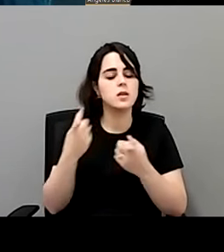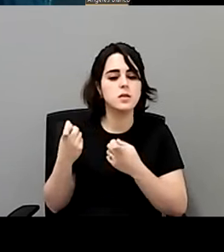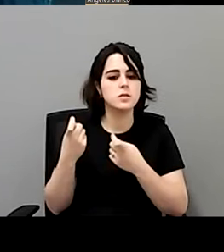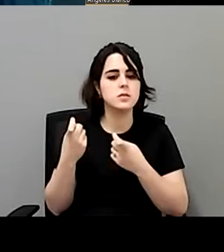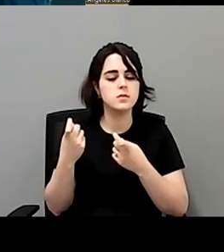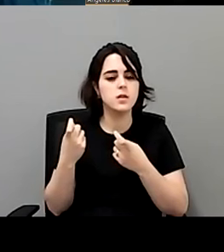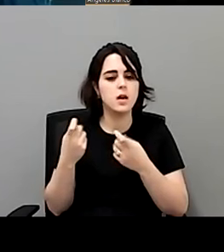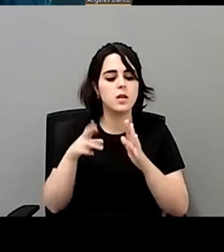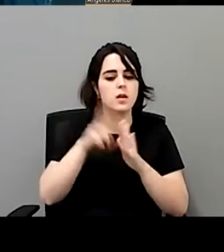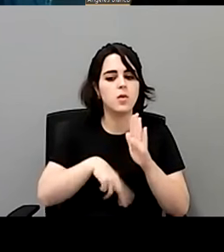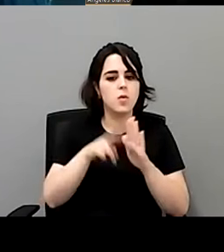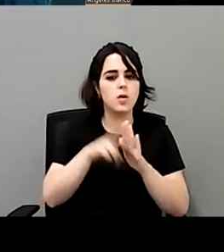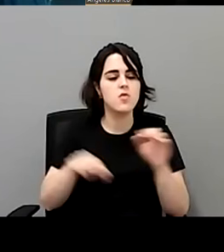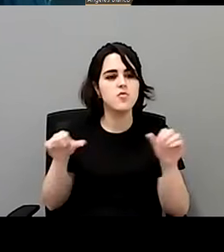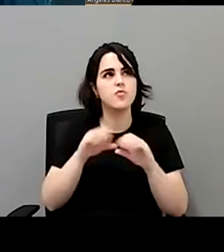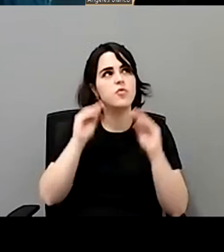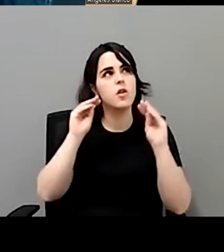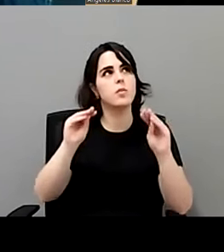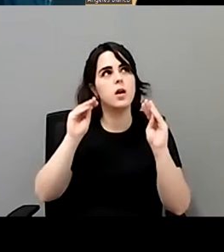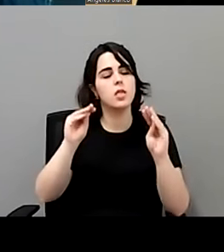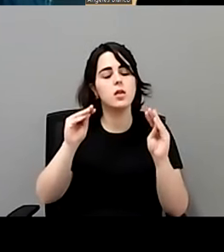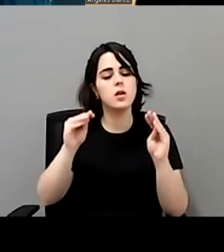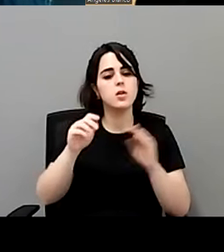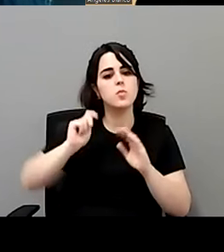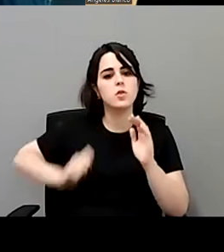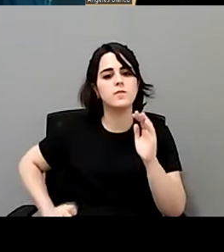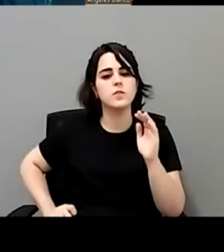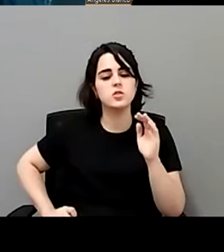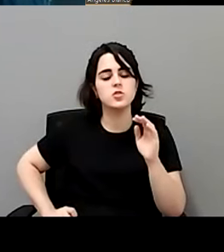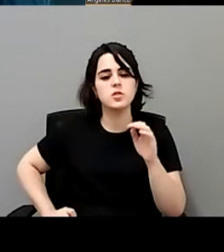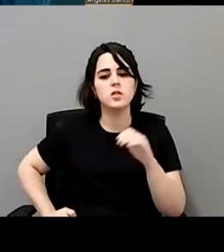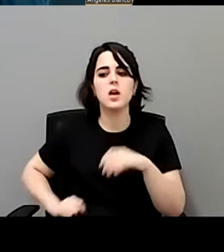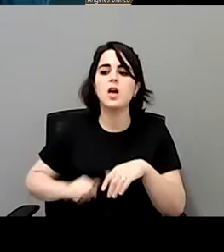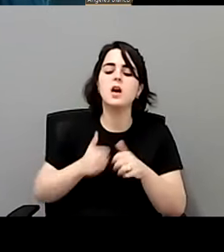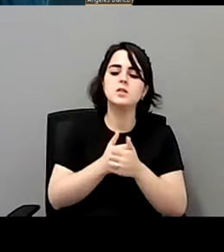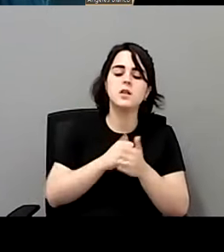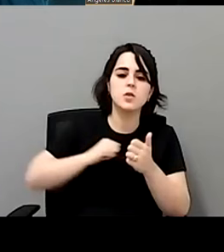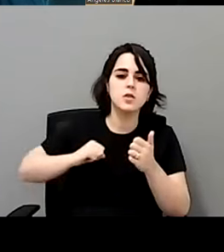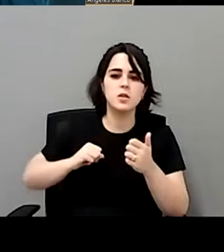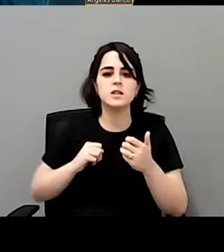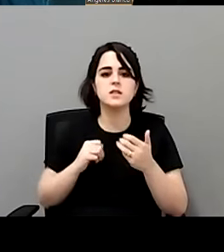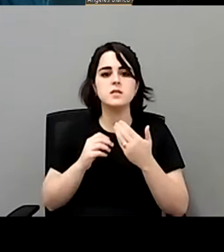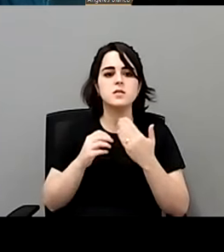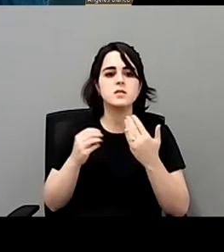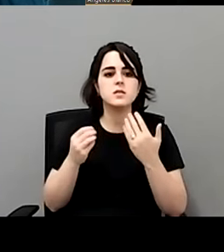se regule la formación y la profesión de la asistencia personal?